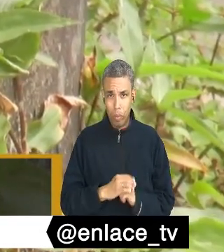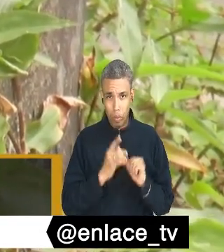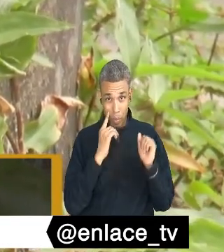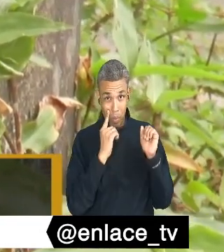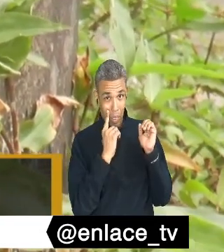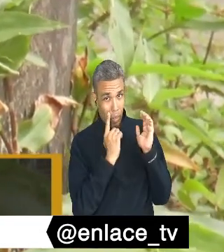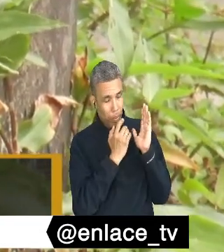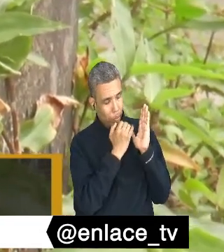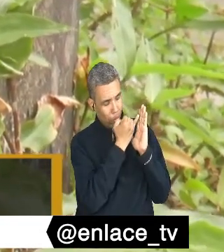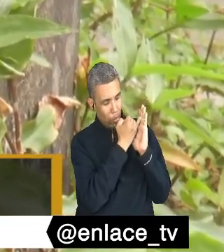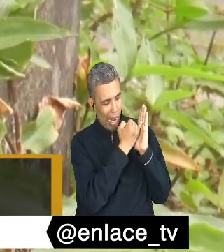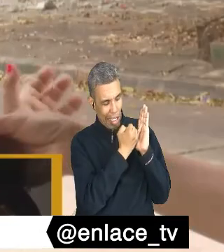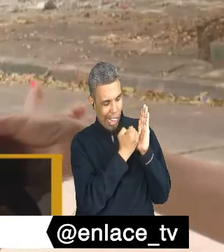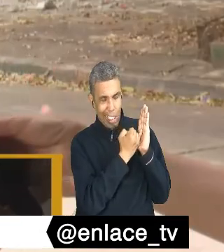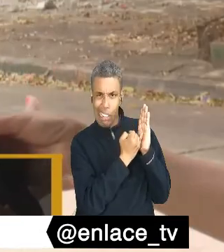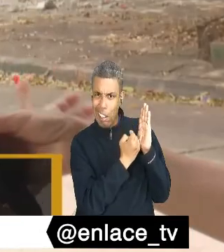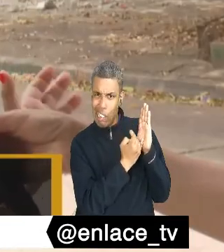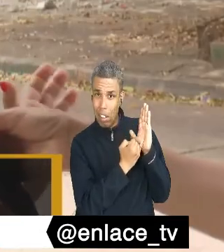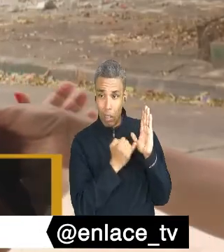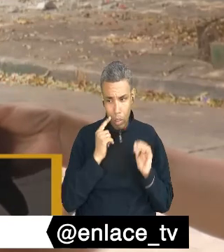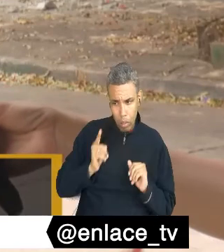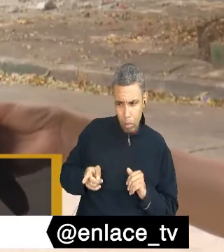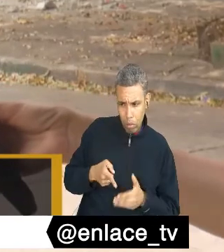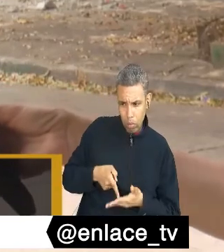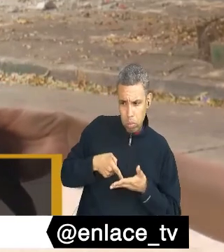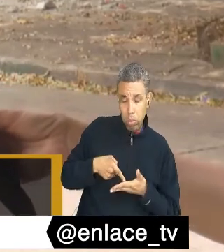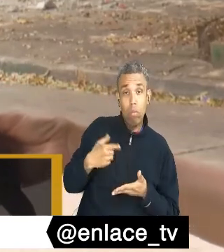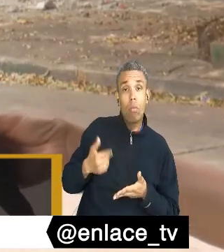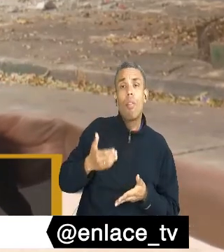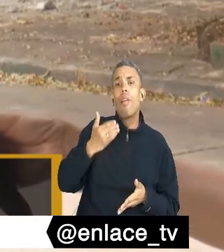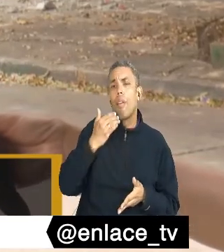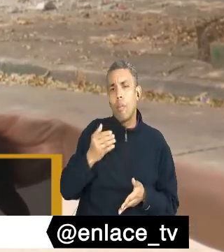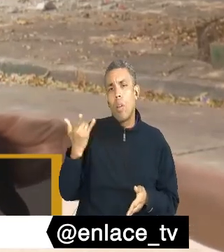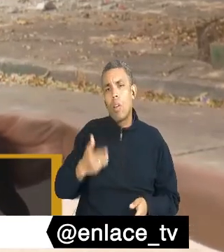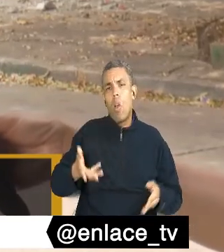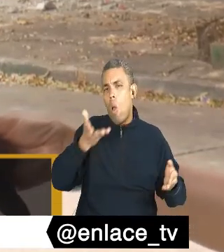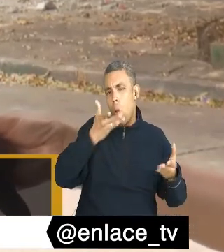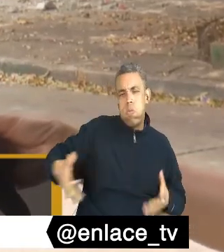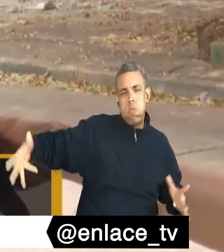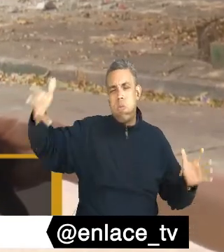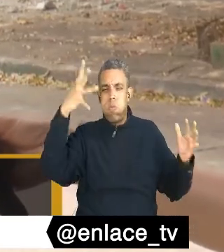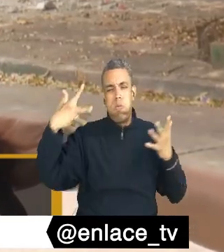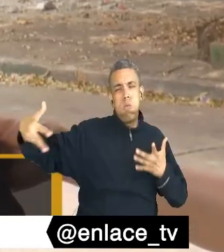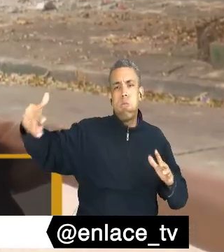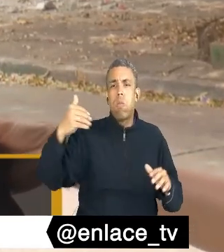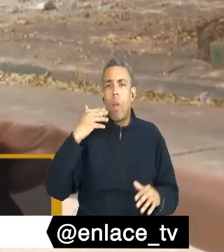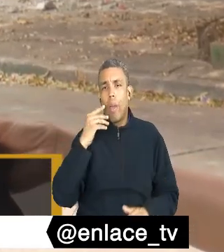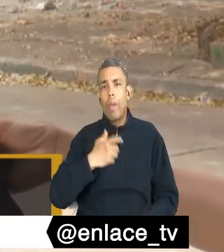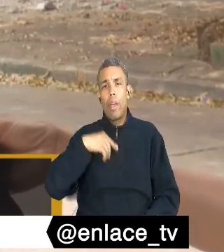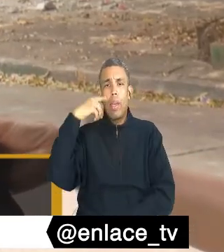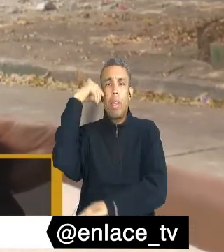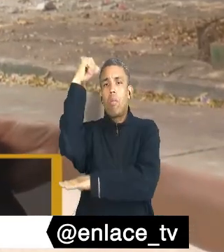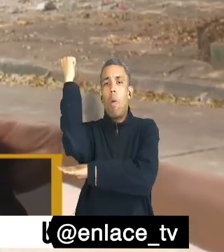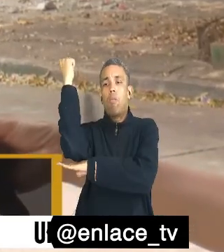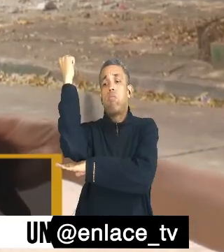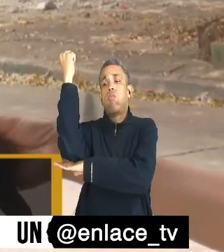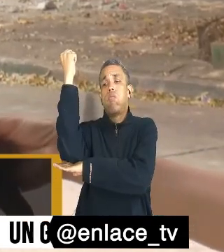lo que está dañado ese poste se puede caer, y los habitantes de la calle 71 vamos a ser